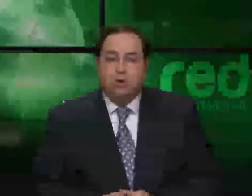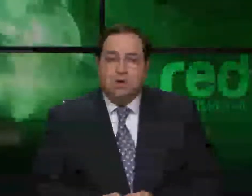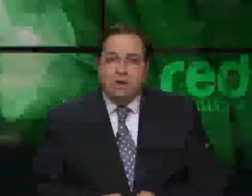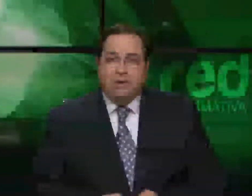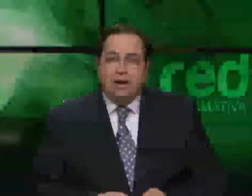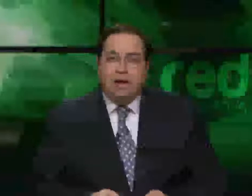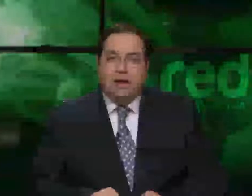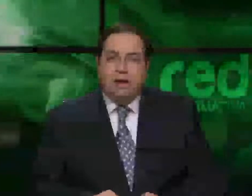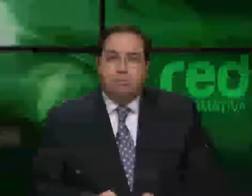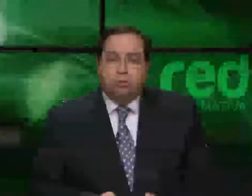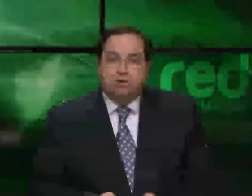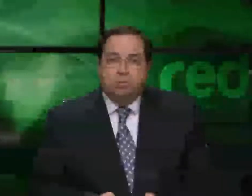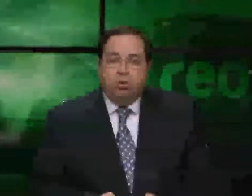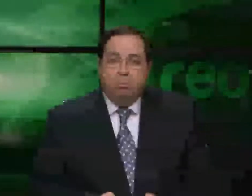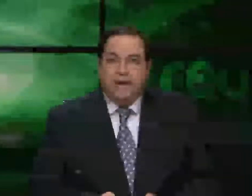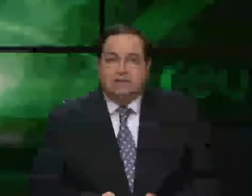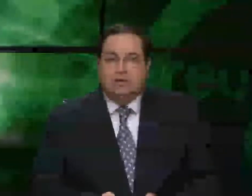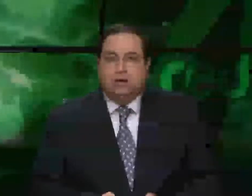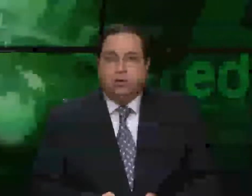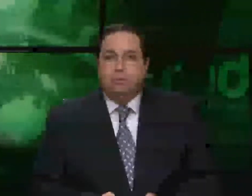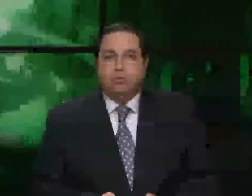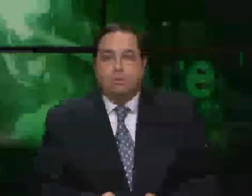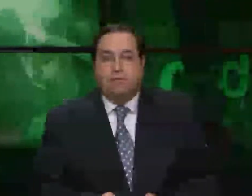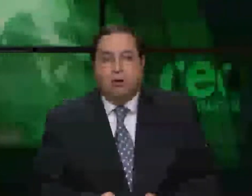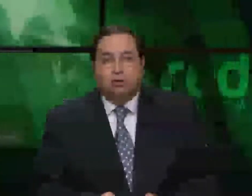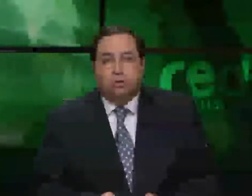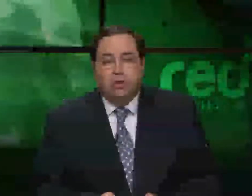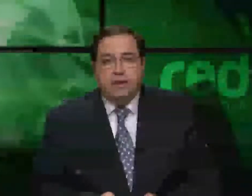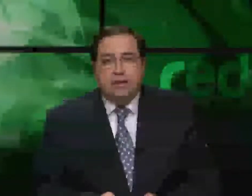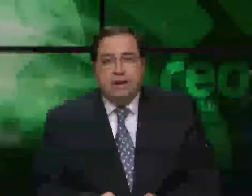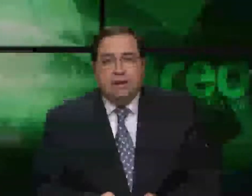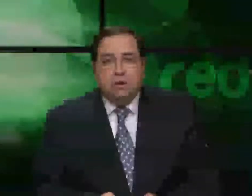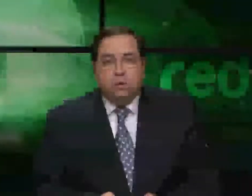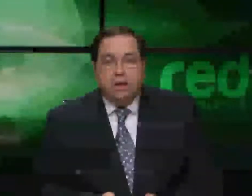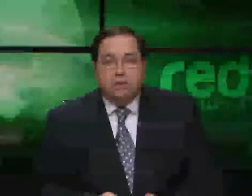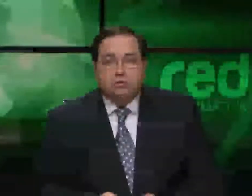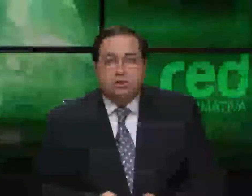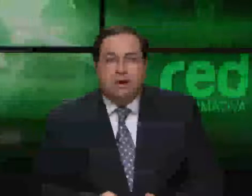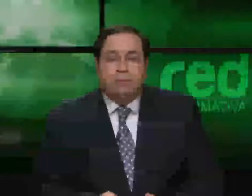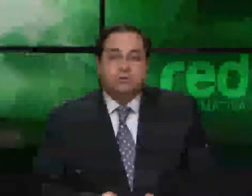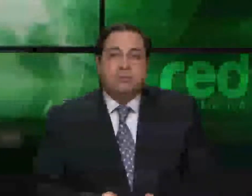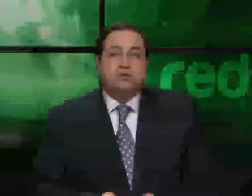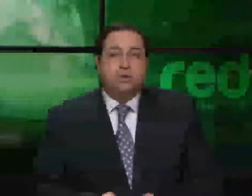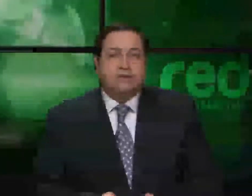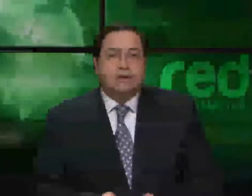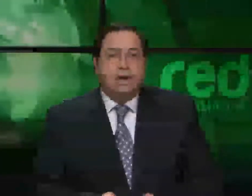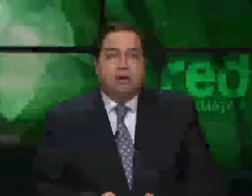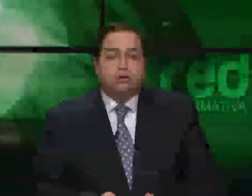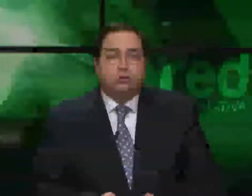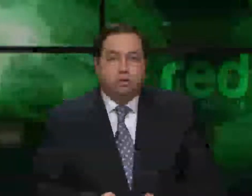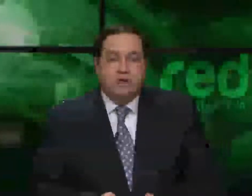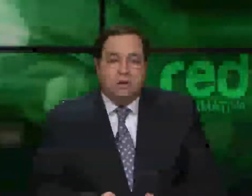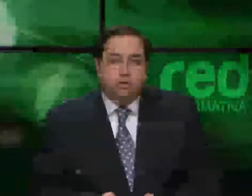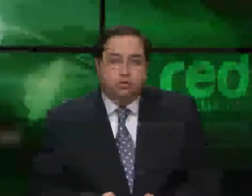señaló que para el próximo mes, en el correr del próximo mes de agosto, estarán inoculados todas las personas mayores a